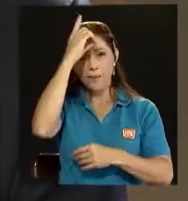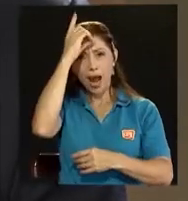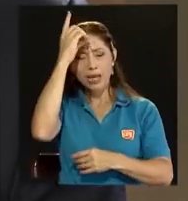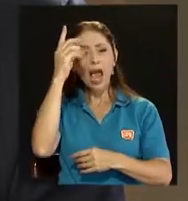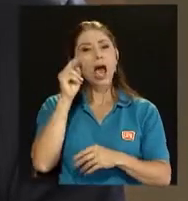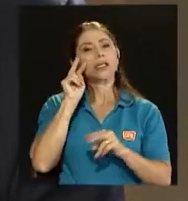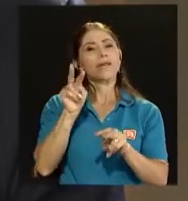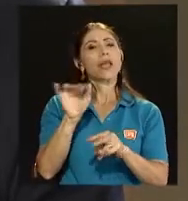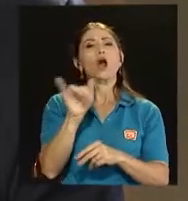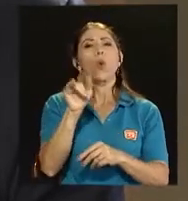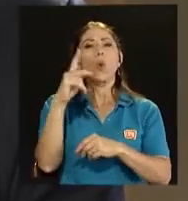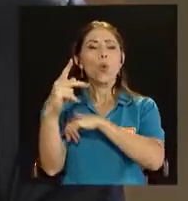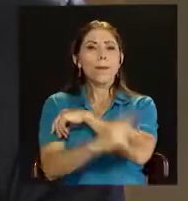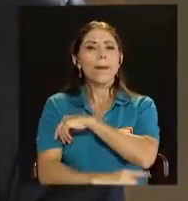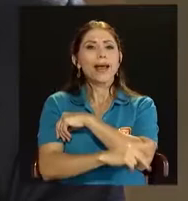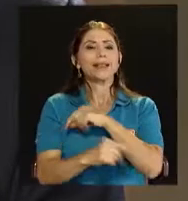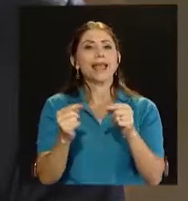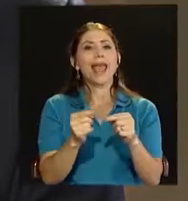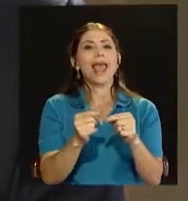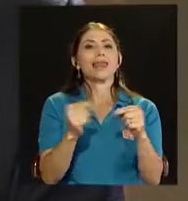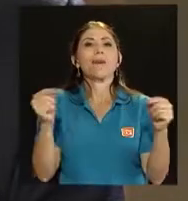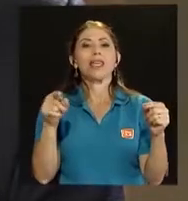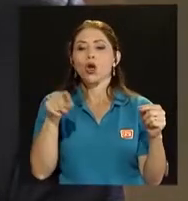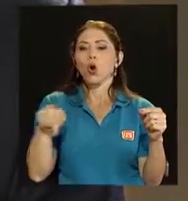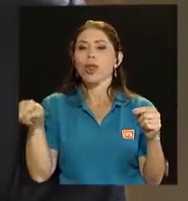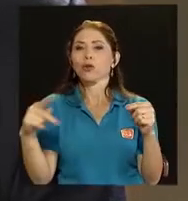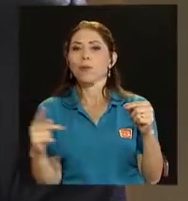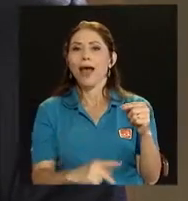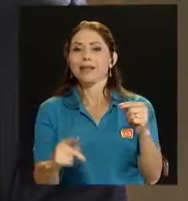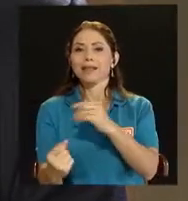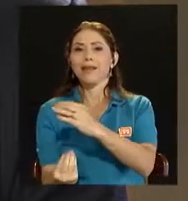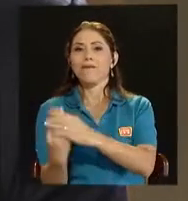enemigo de los que fundaron las Naciones Unidas.